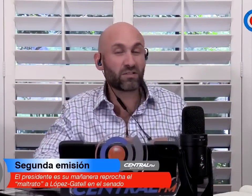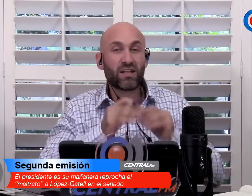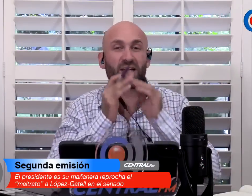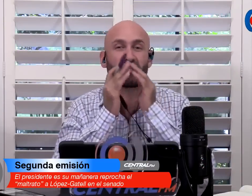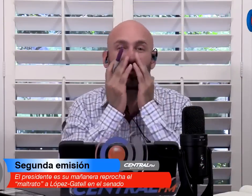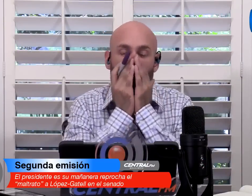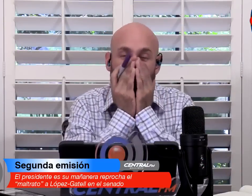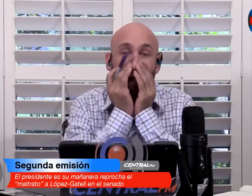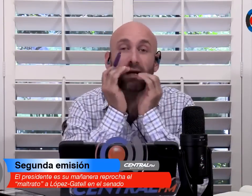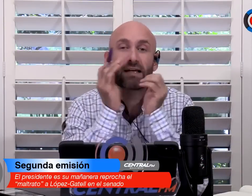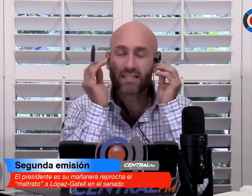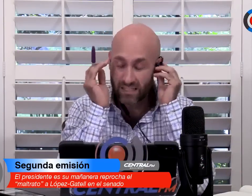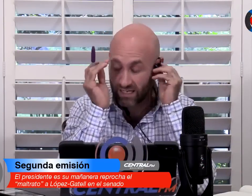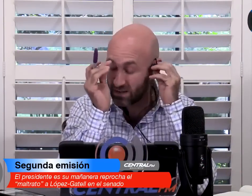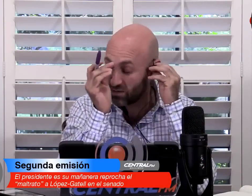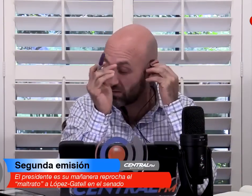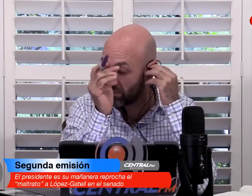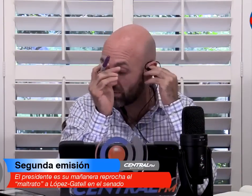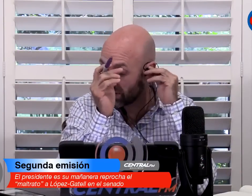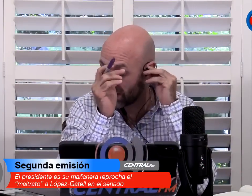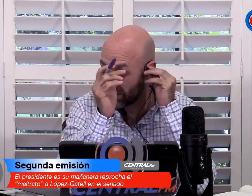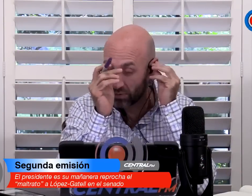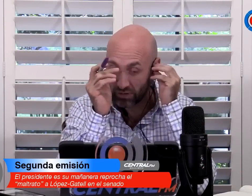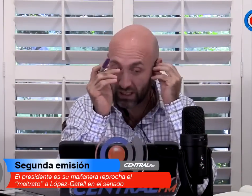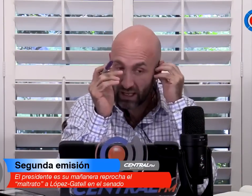Dalila, qué cosa, lo que uno tiene que escuchar. Gracias, Dalila Escobar, por este reporte.